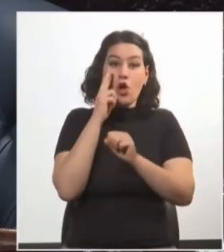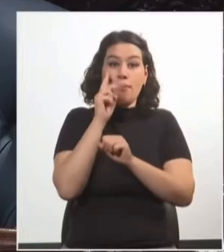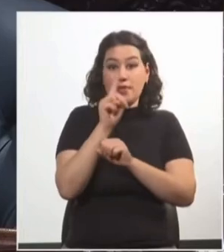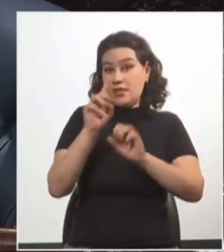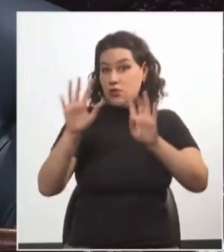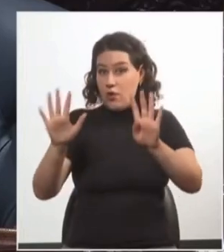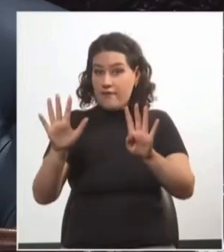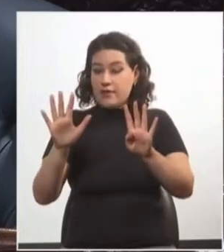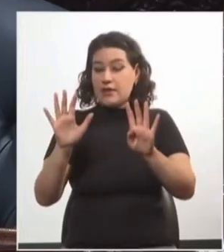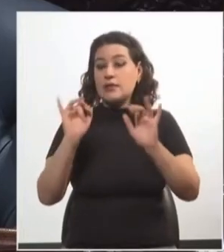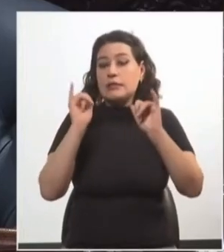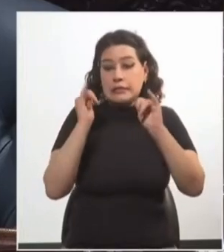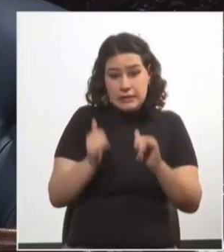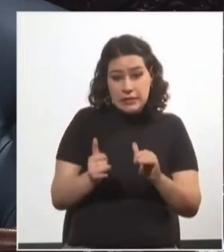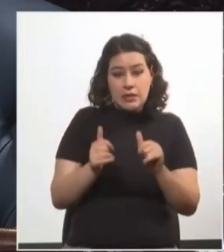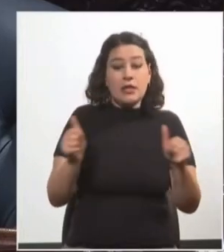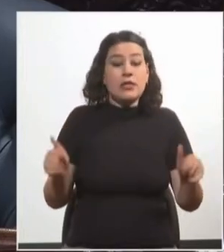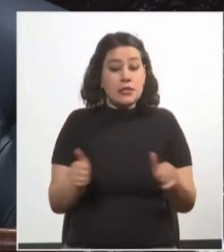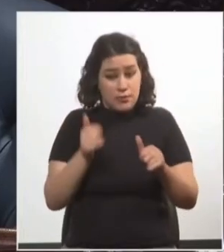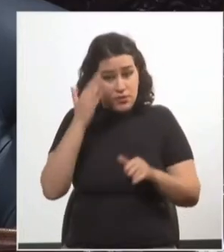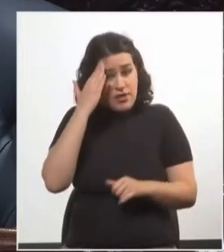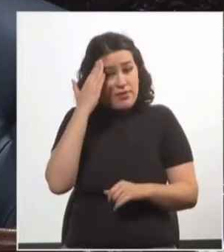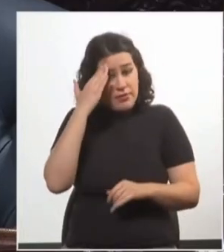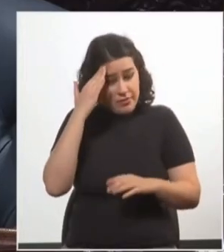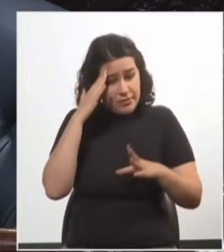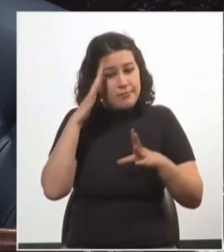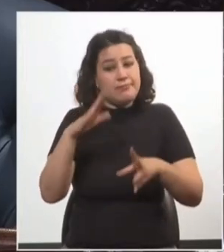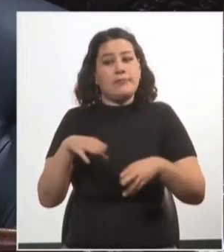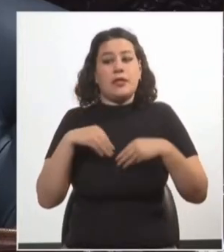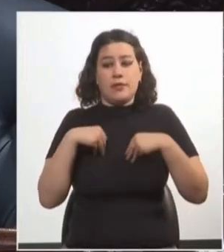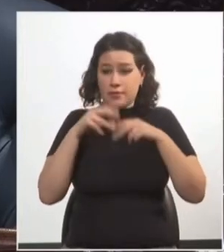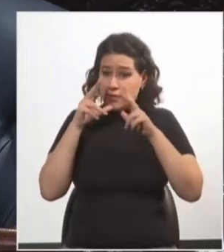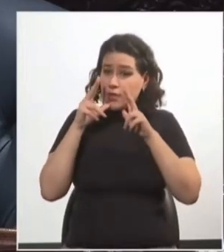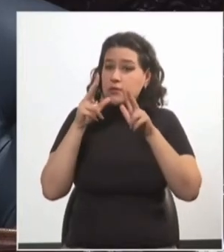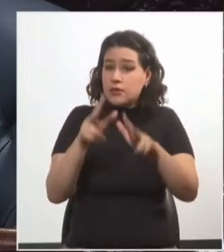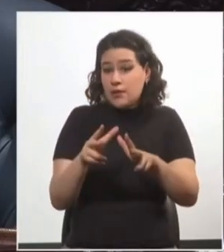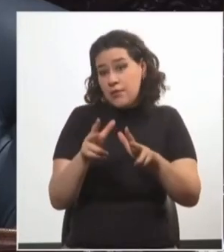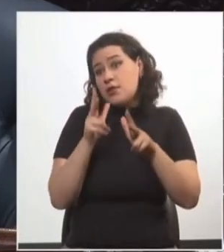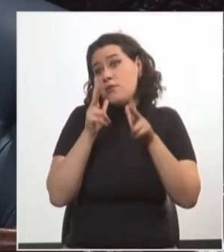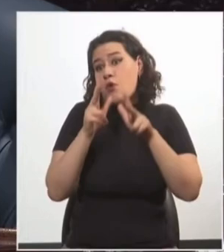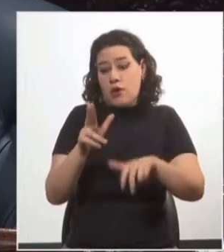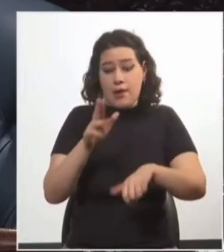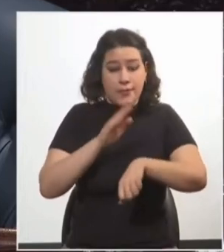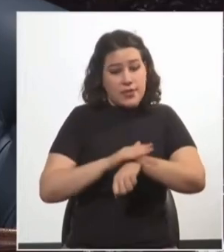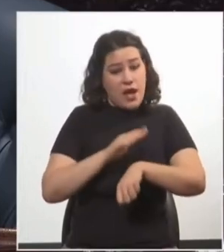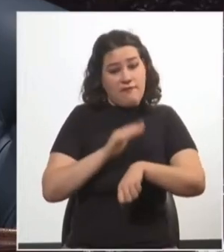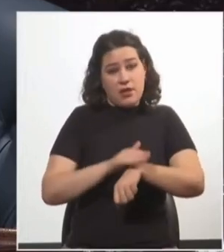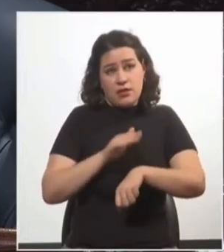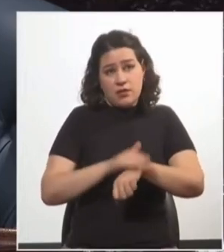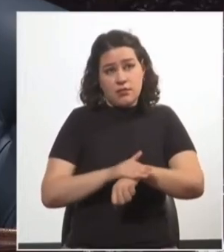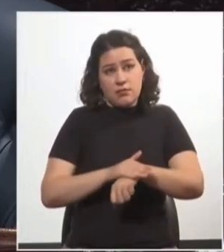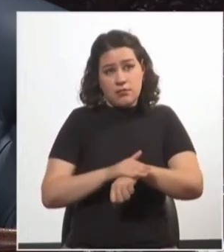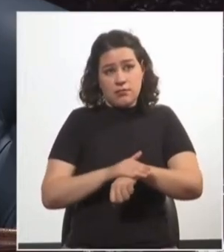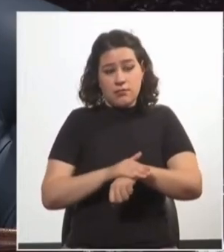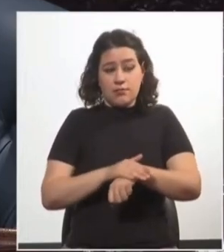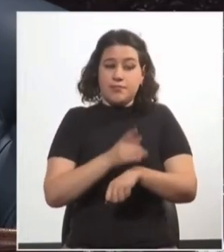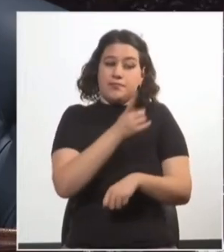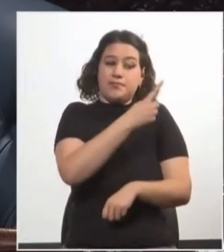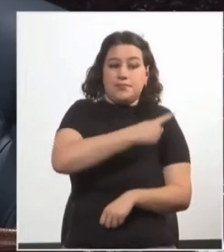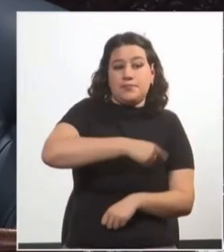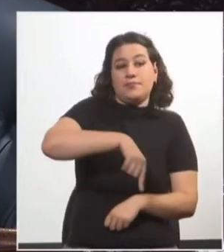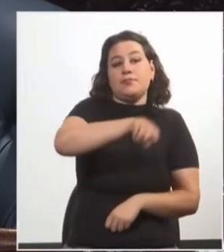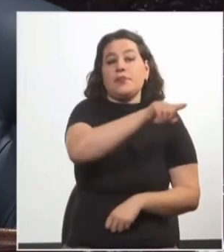2019. Y lo hicimos asumiendo el costo de decirlo, lo hicimos con responsabilidad. Mientras desde otras tiendas